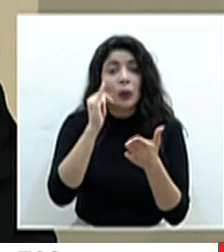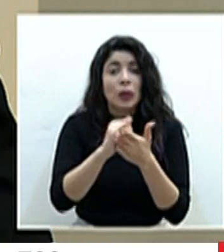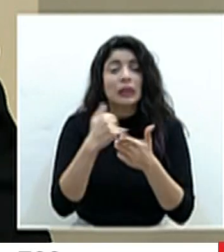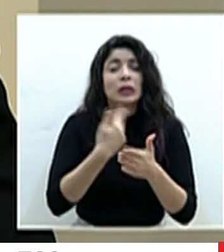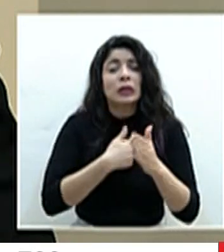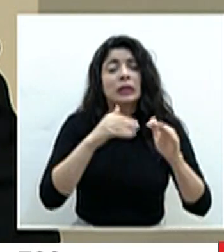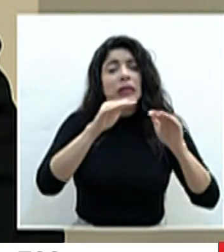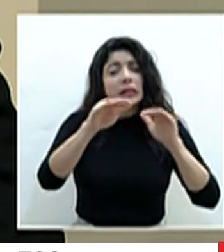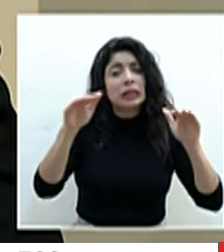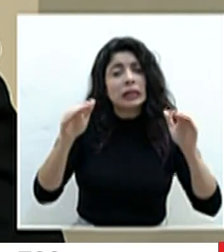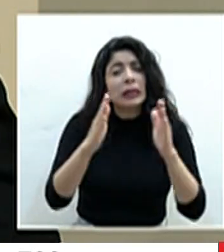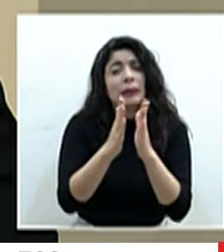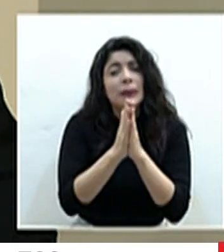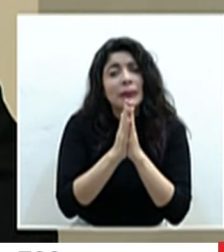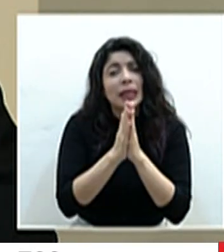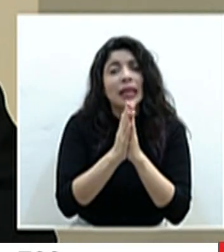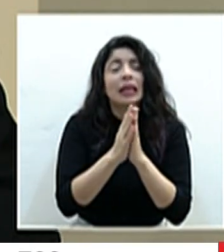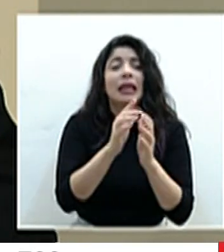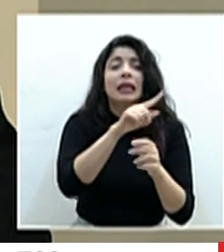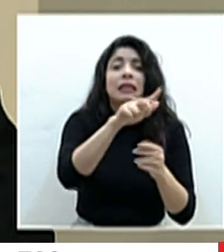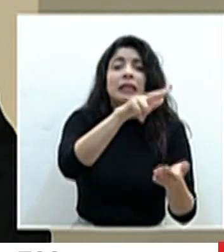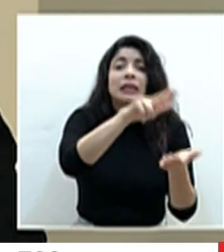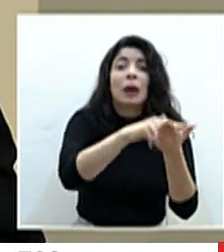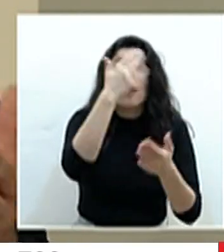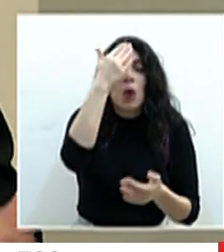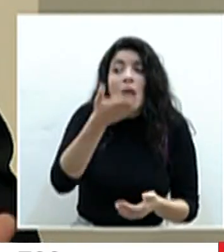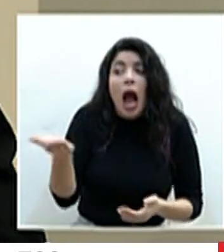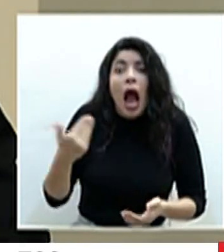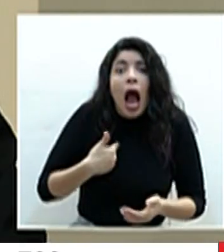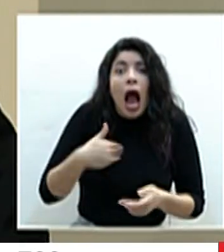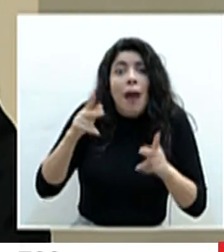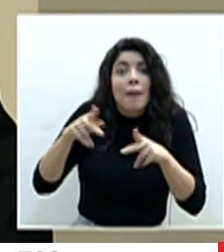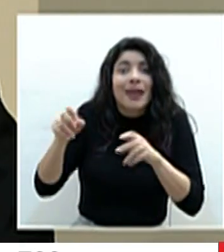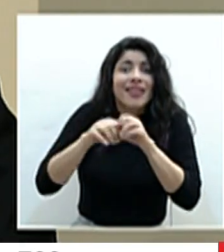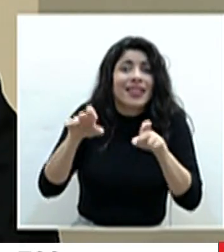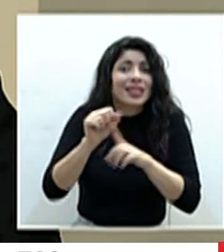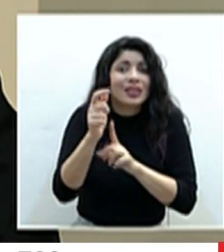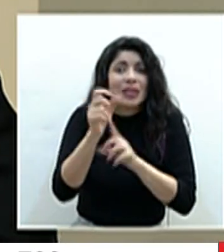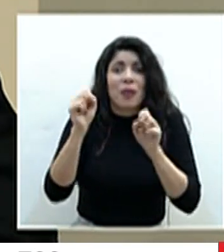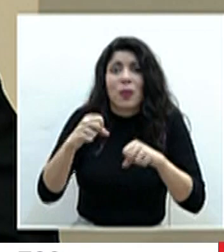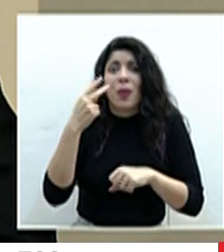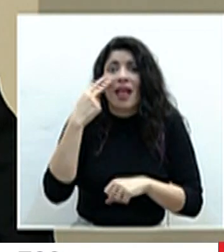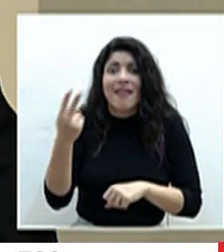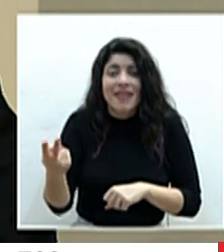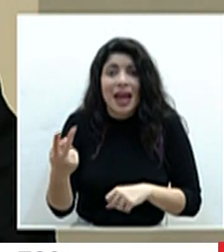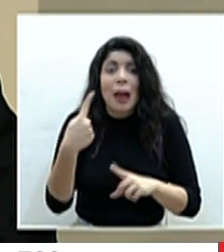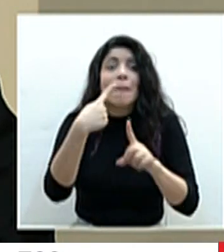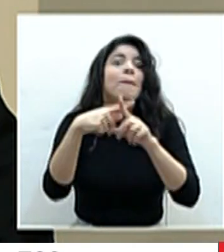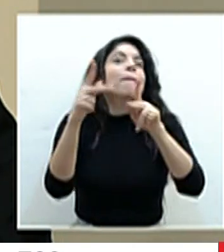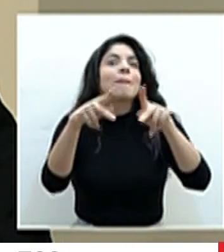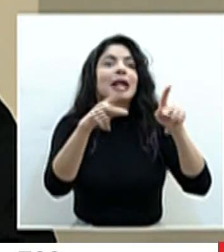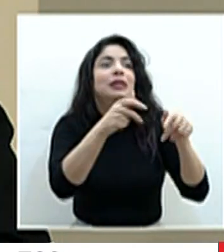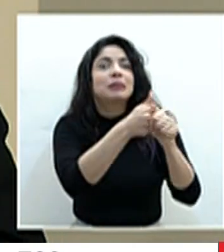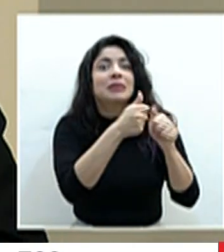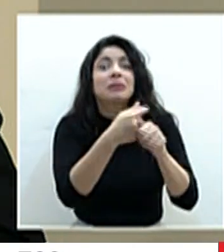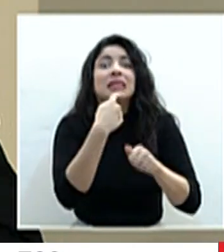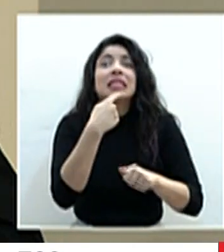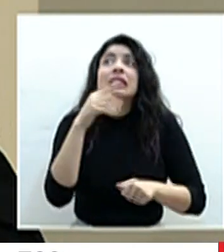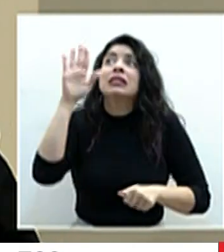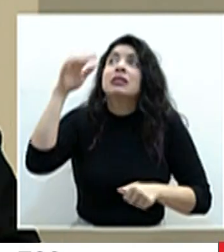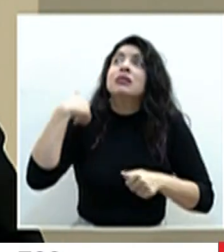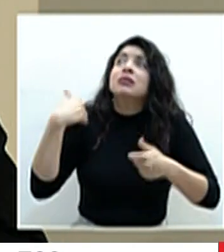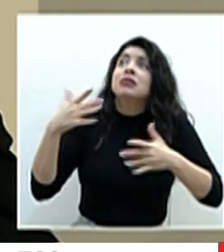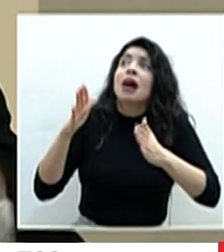y nuestro pedido para que se apruebe, porque hay personas, y lo vemos en redes sociales, y lo vemos con las personas que dicen, yo hice